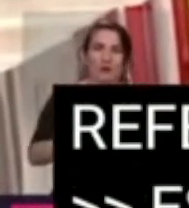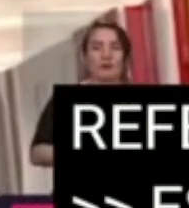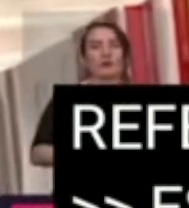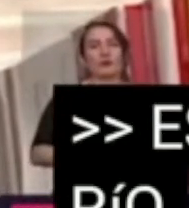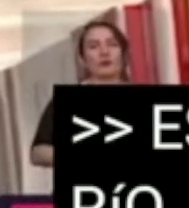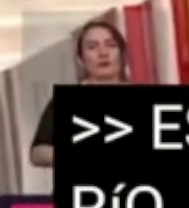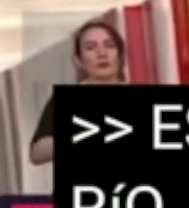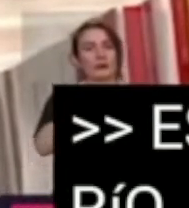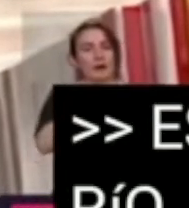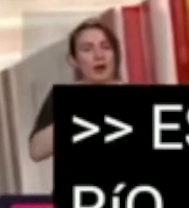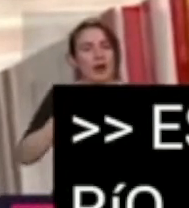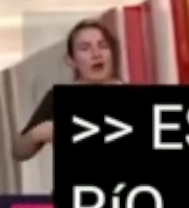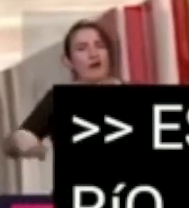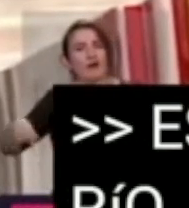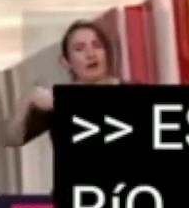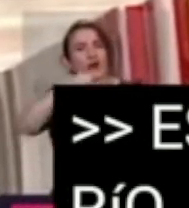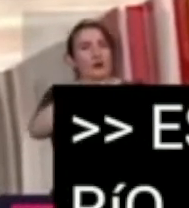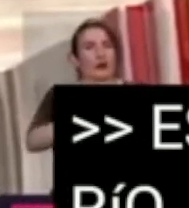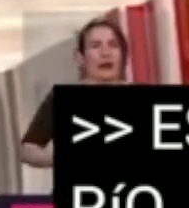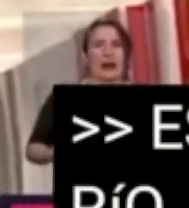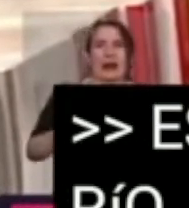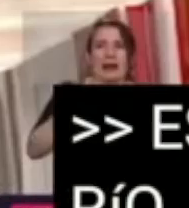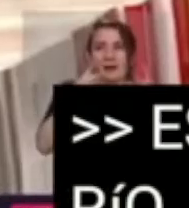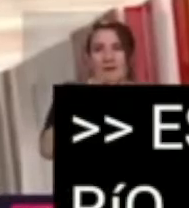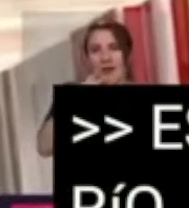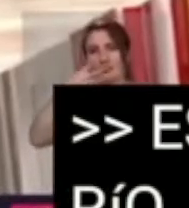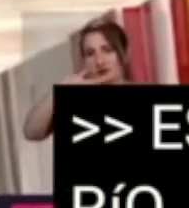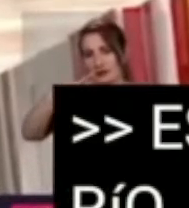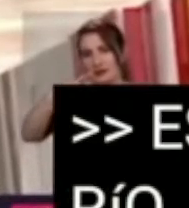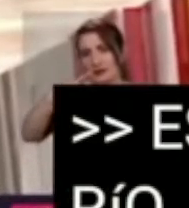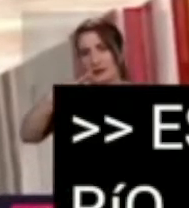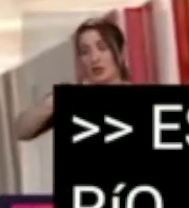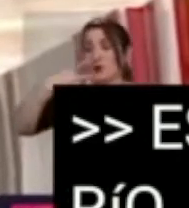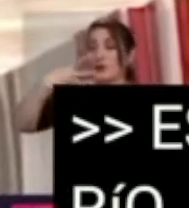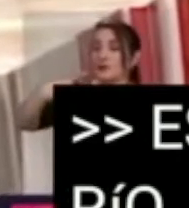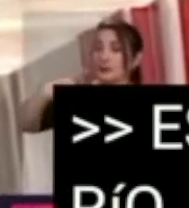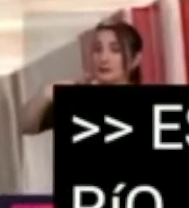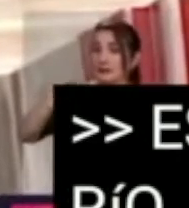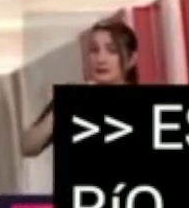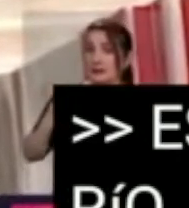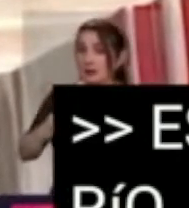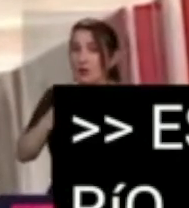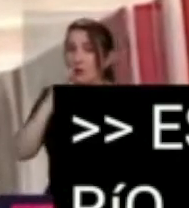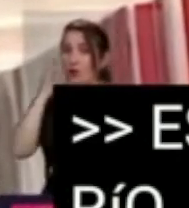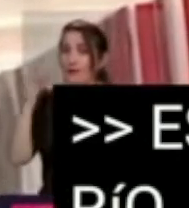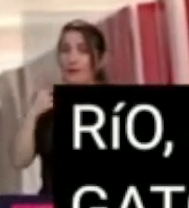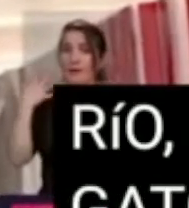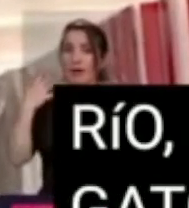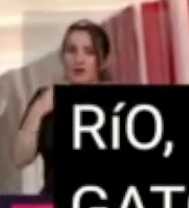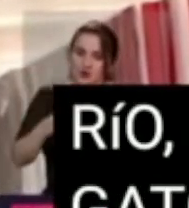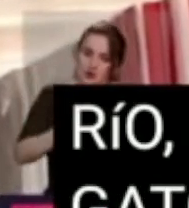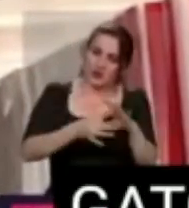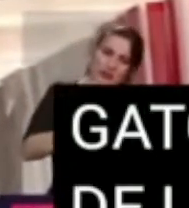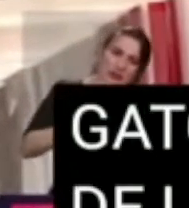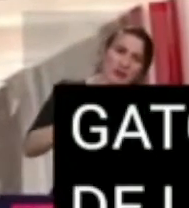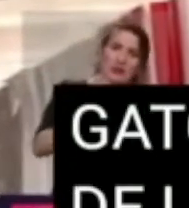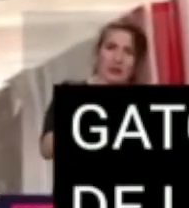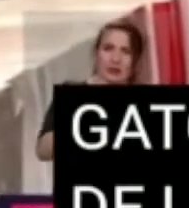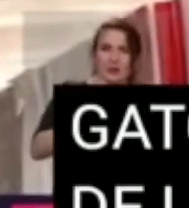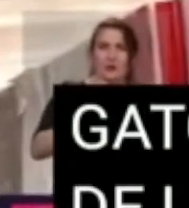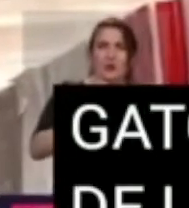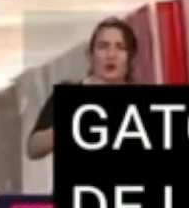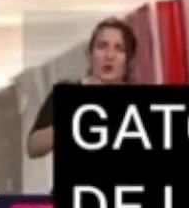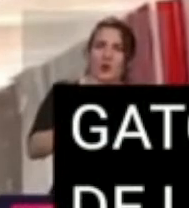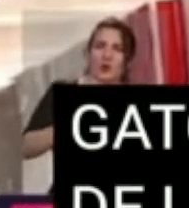la aventura de la vida de los tres. Porque los tres están unidos,